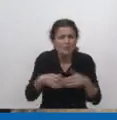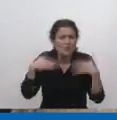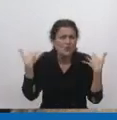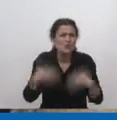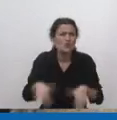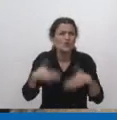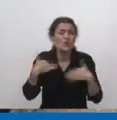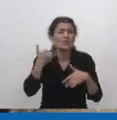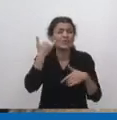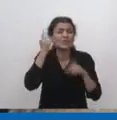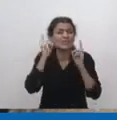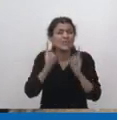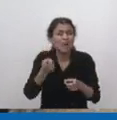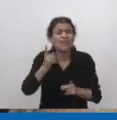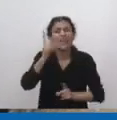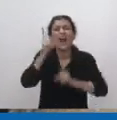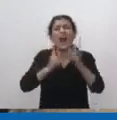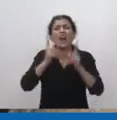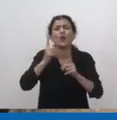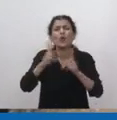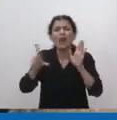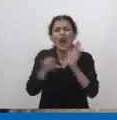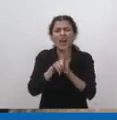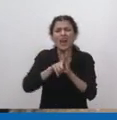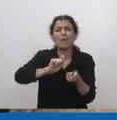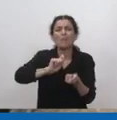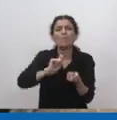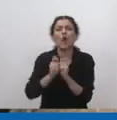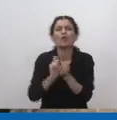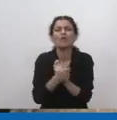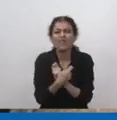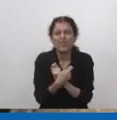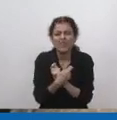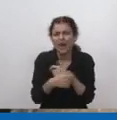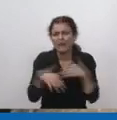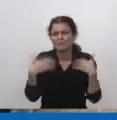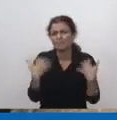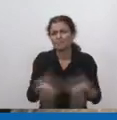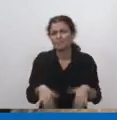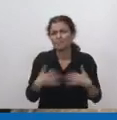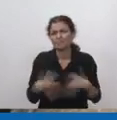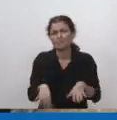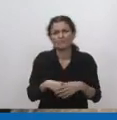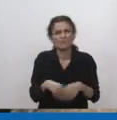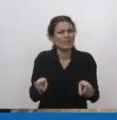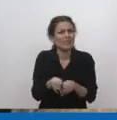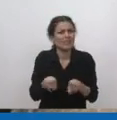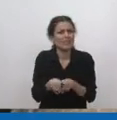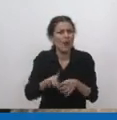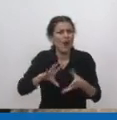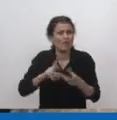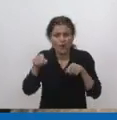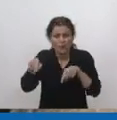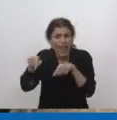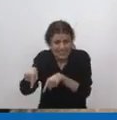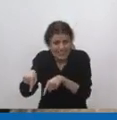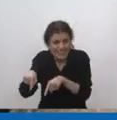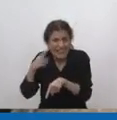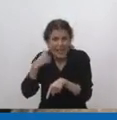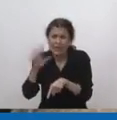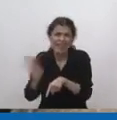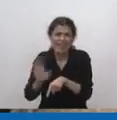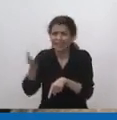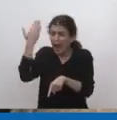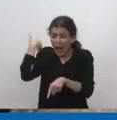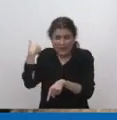se modifican la cantidad de leyes como lo hace el decreto de